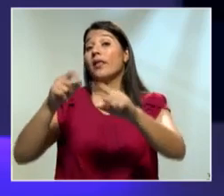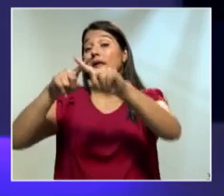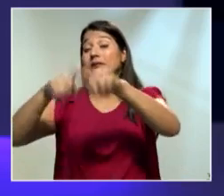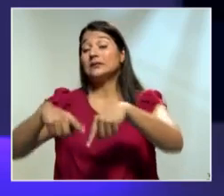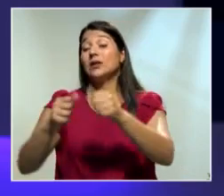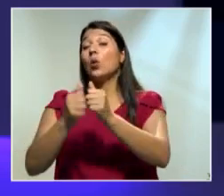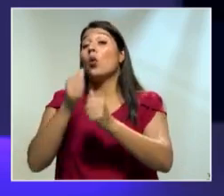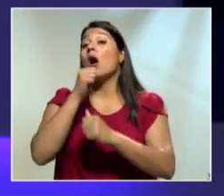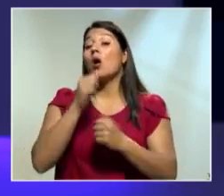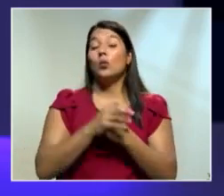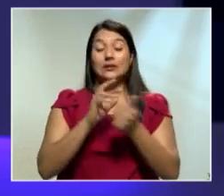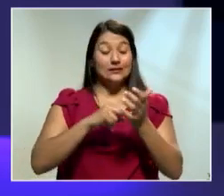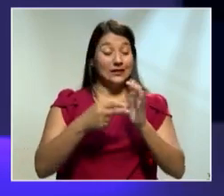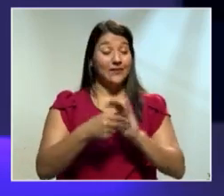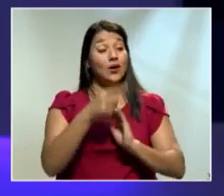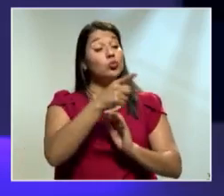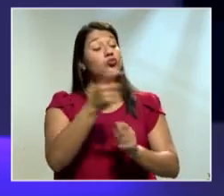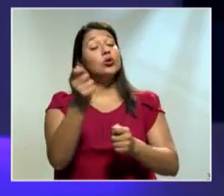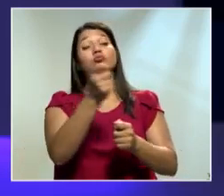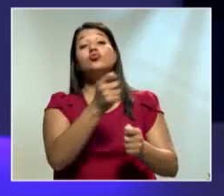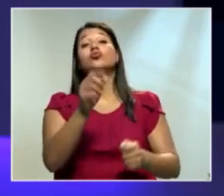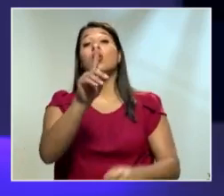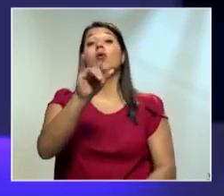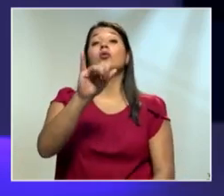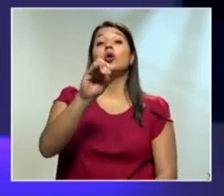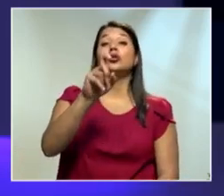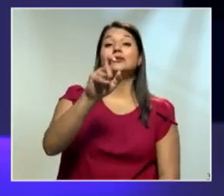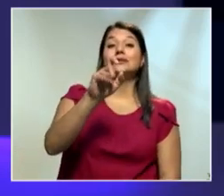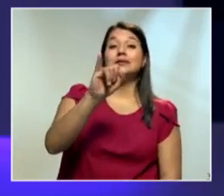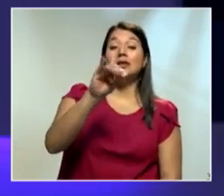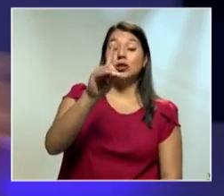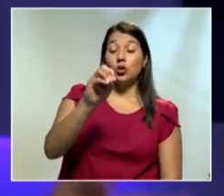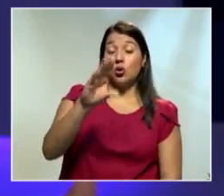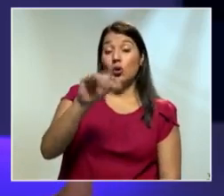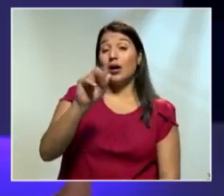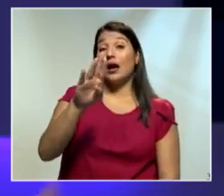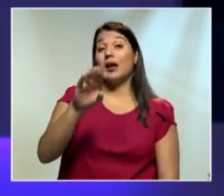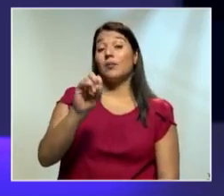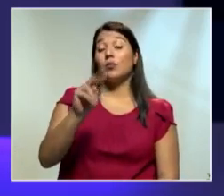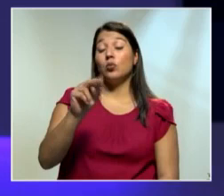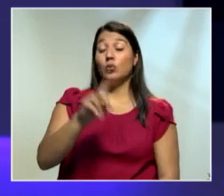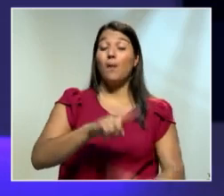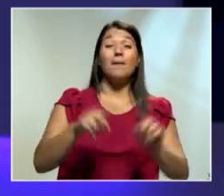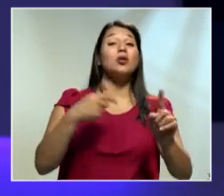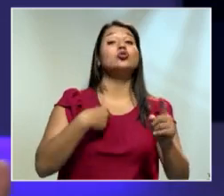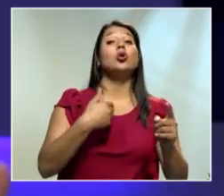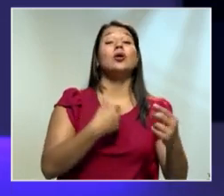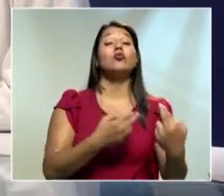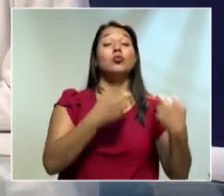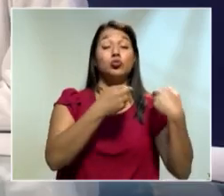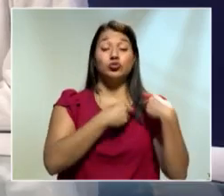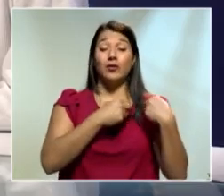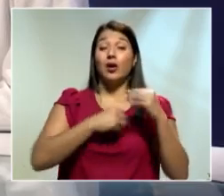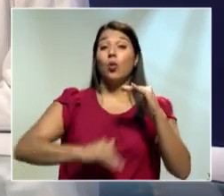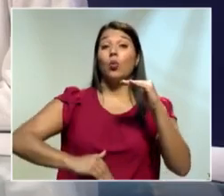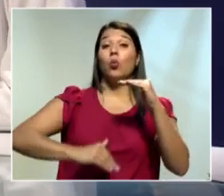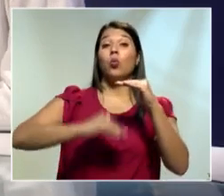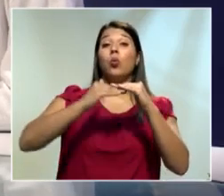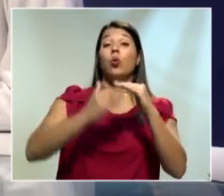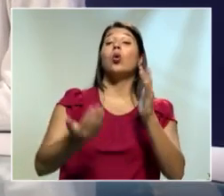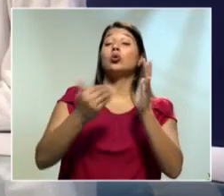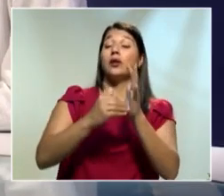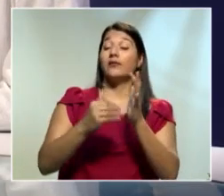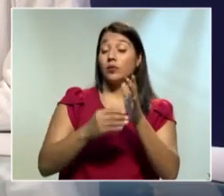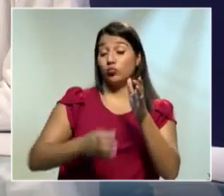alguien emite dióxido de carbono, pero está obligado a compensarlo. Ajá. De alguna manera. Exacto, y se